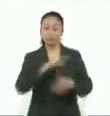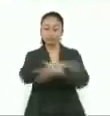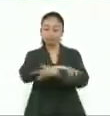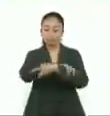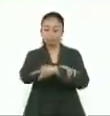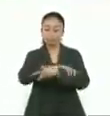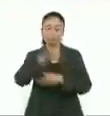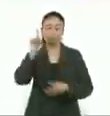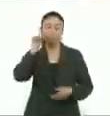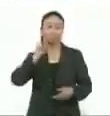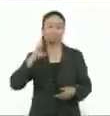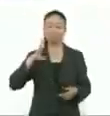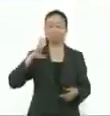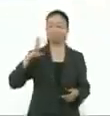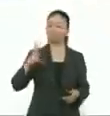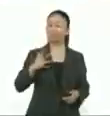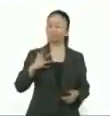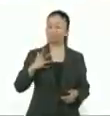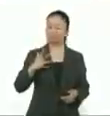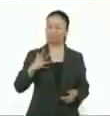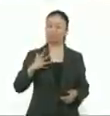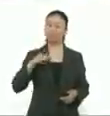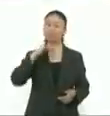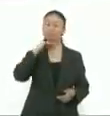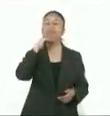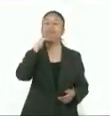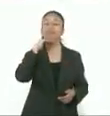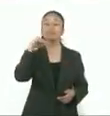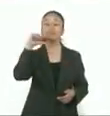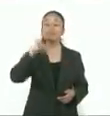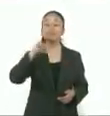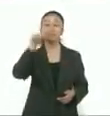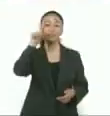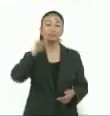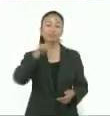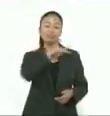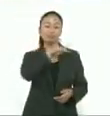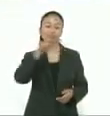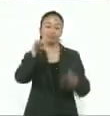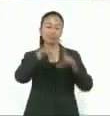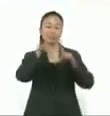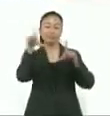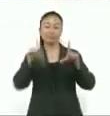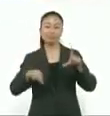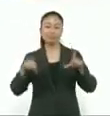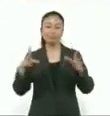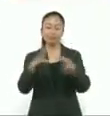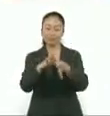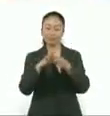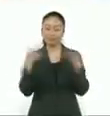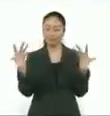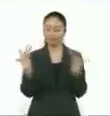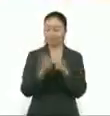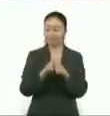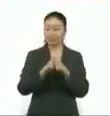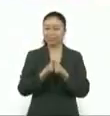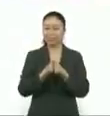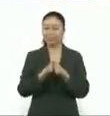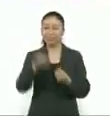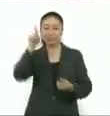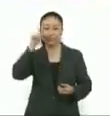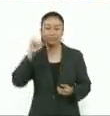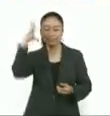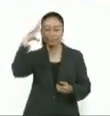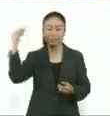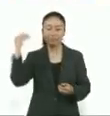con orgullo. Hoy estamos las mujeres de México aquí reunidas, las mujeres de Colima,